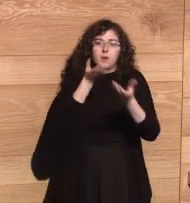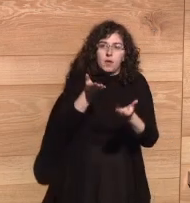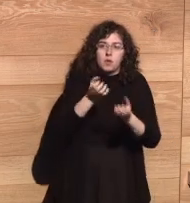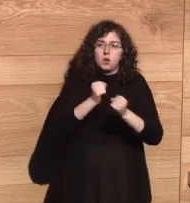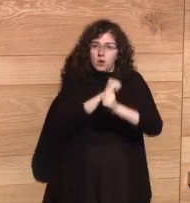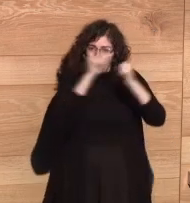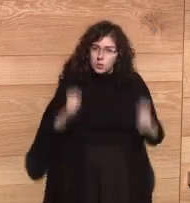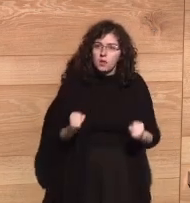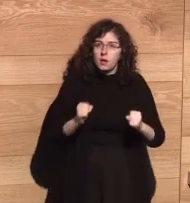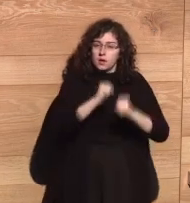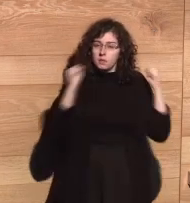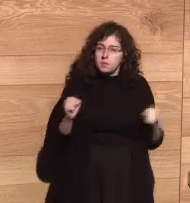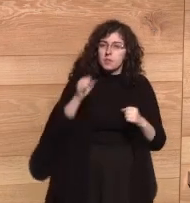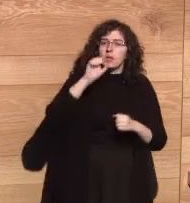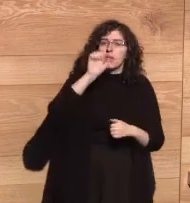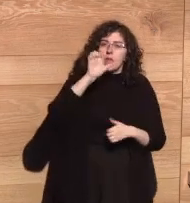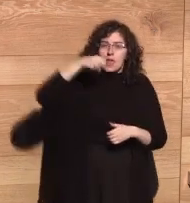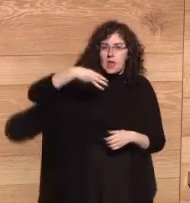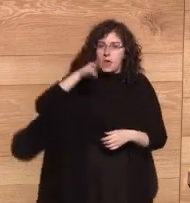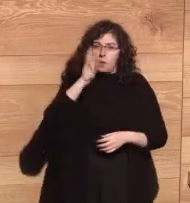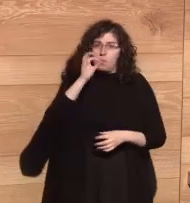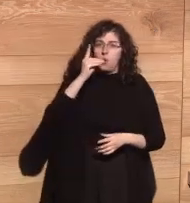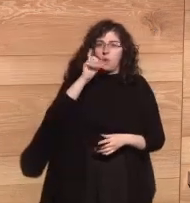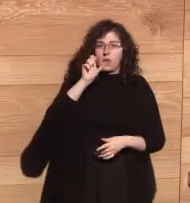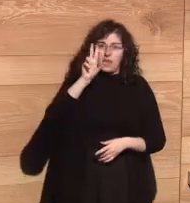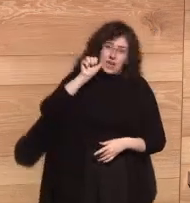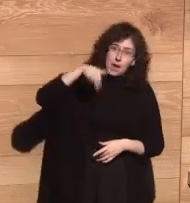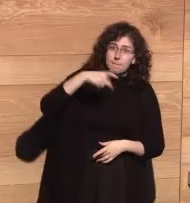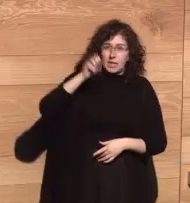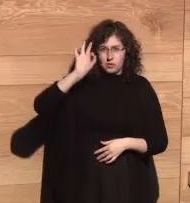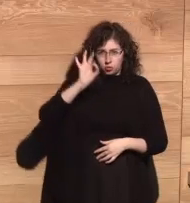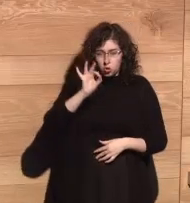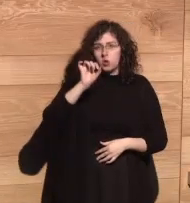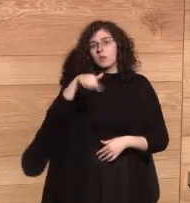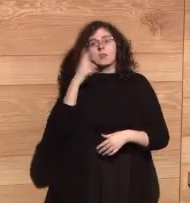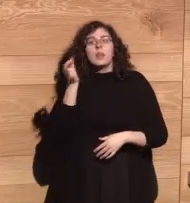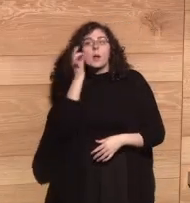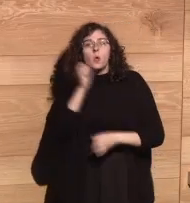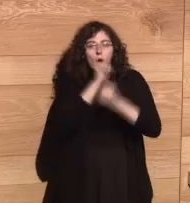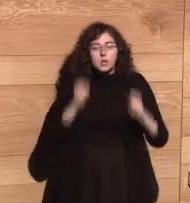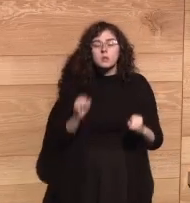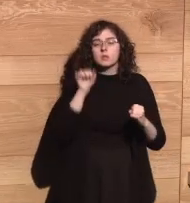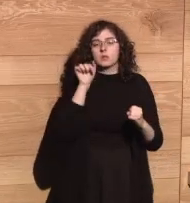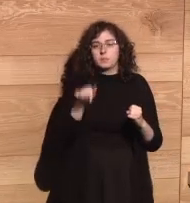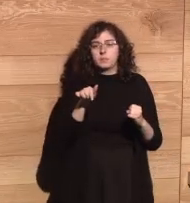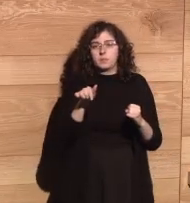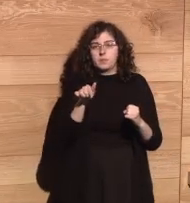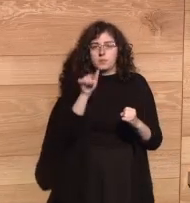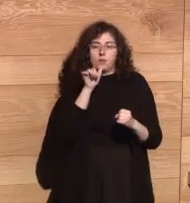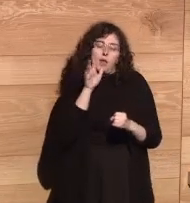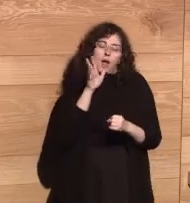utiliza ahora tanto esta palabra, a veces no sé muy bien cómo decirlo, pero bueno, de la mujer. Entonces, en vuestro caso, en